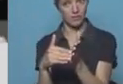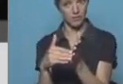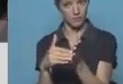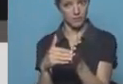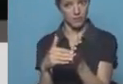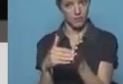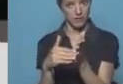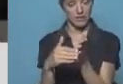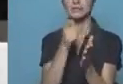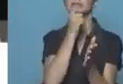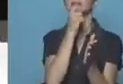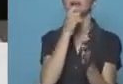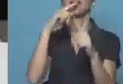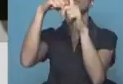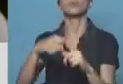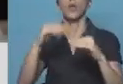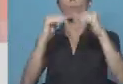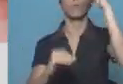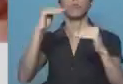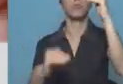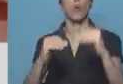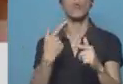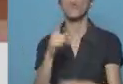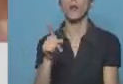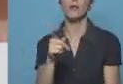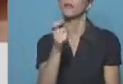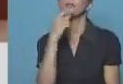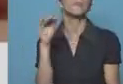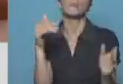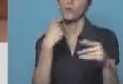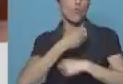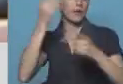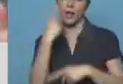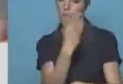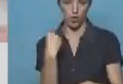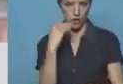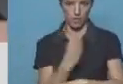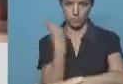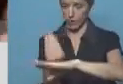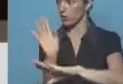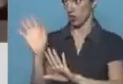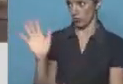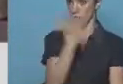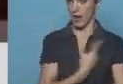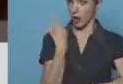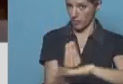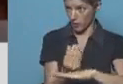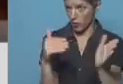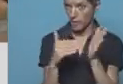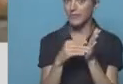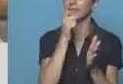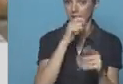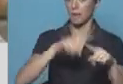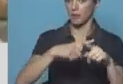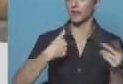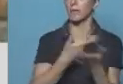puntos que obtengan los candidatos esta noche? ¿Cuál gane el que gane? La gobernabilidad depende de que se sigan aplicando políticas